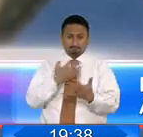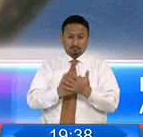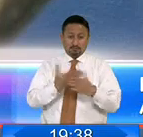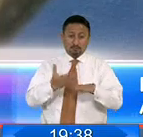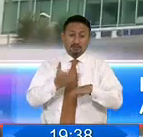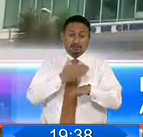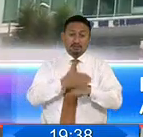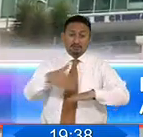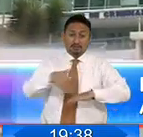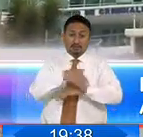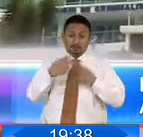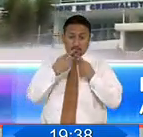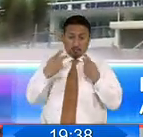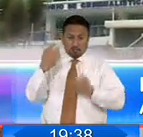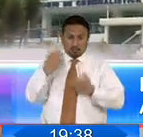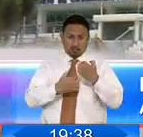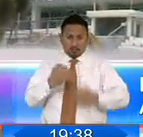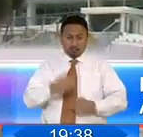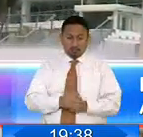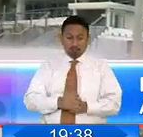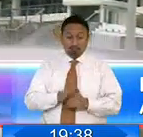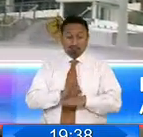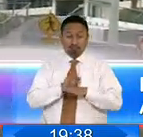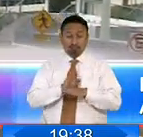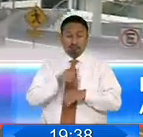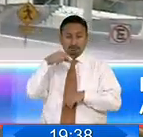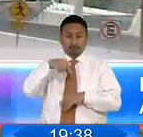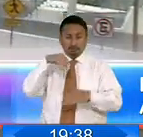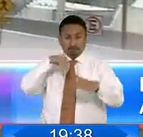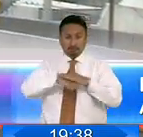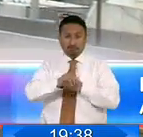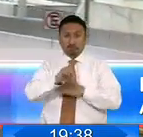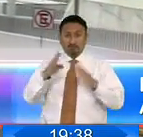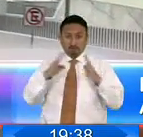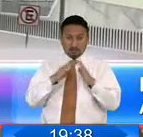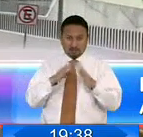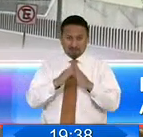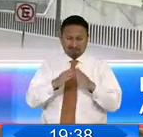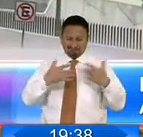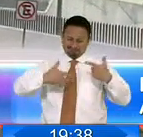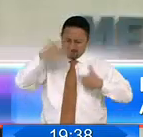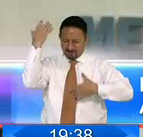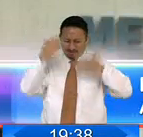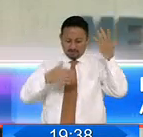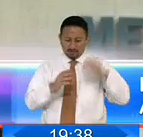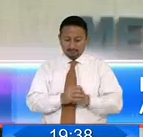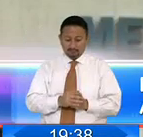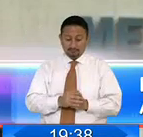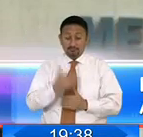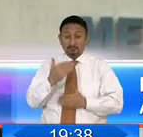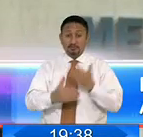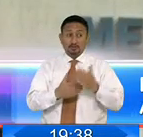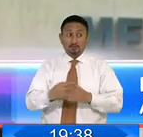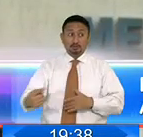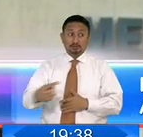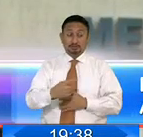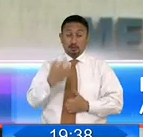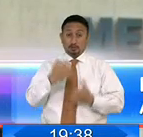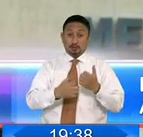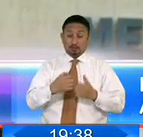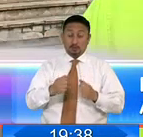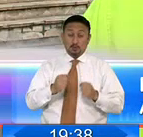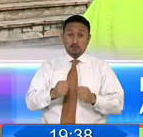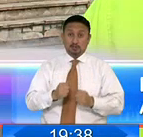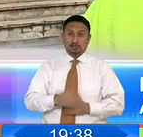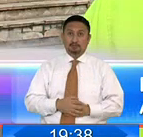problema en la vía pública algunos testigos los vieron que ingresaron al domicilio nadie se imaginó que las cosas se iban a